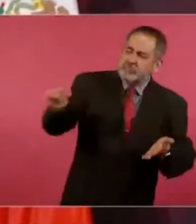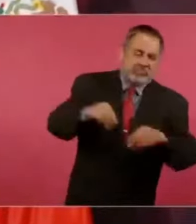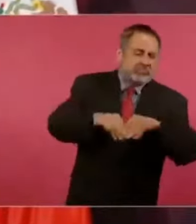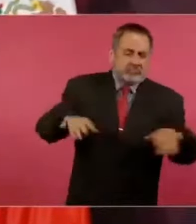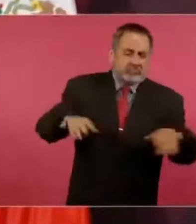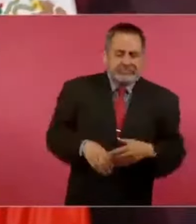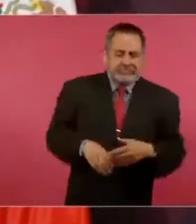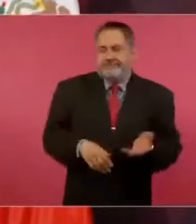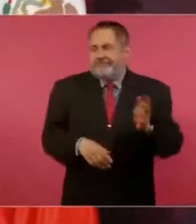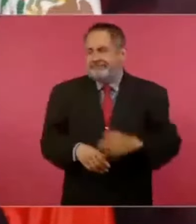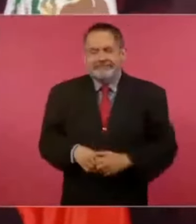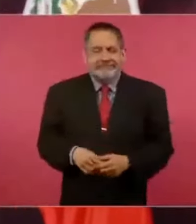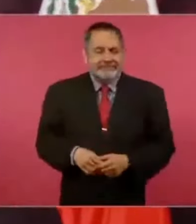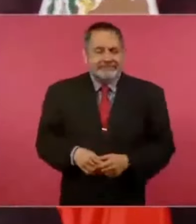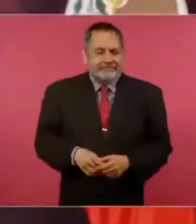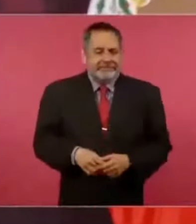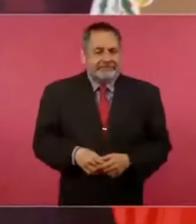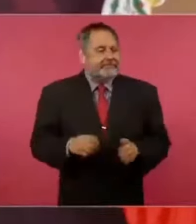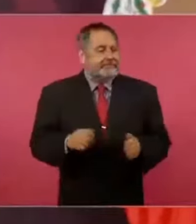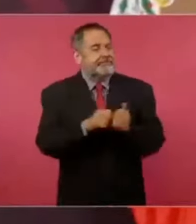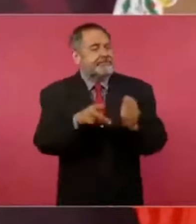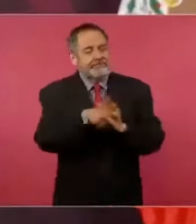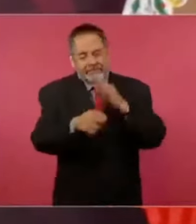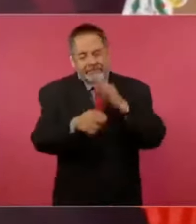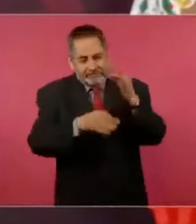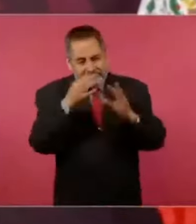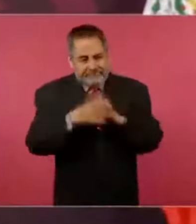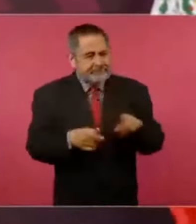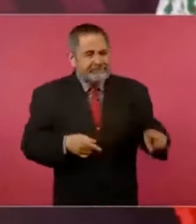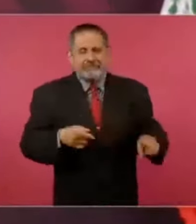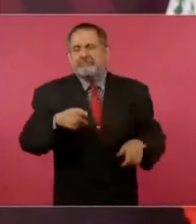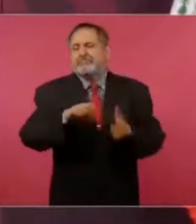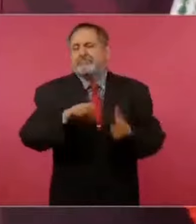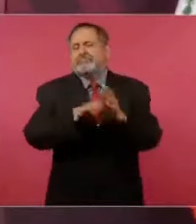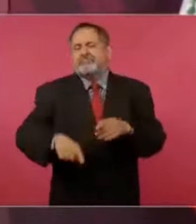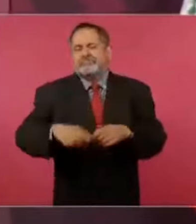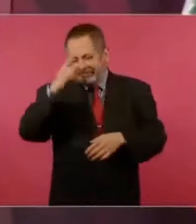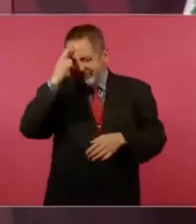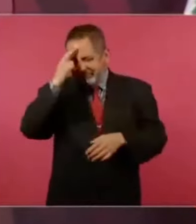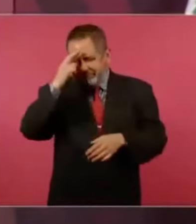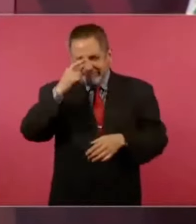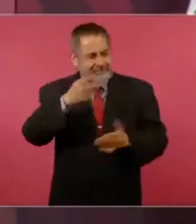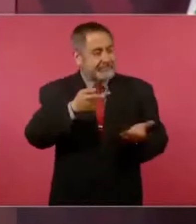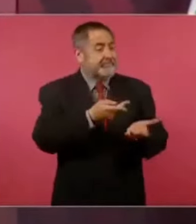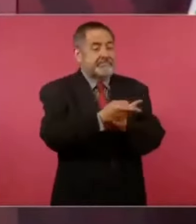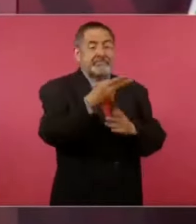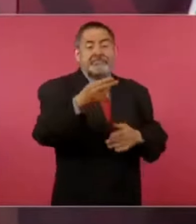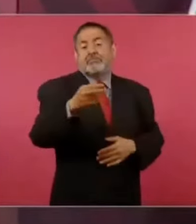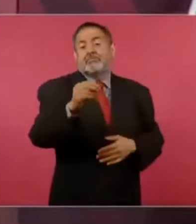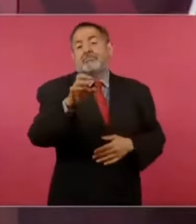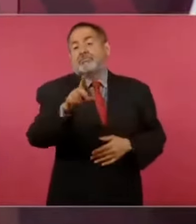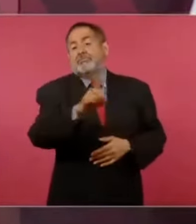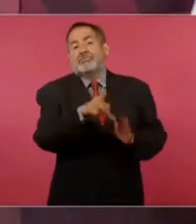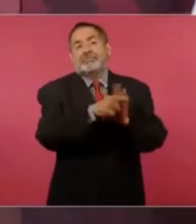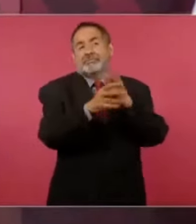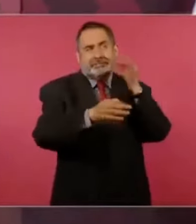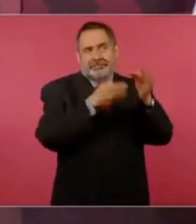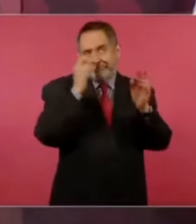y con los periodistas como este premio Nobel del periodismo,